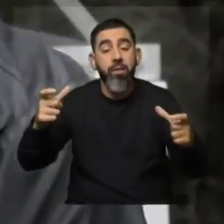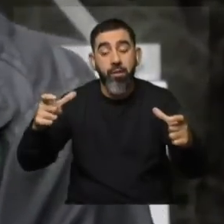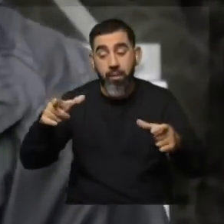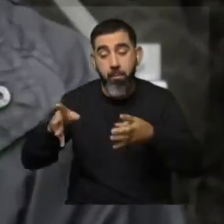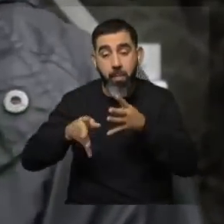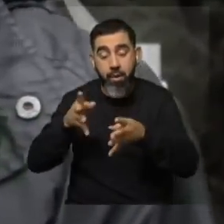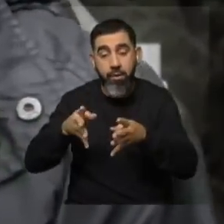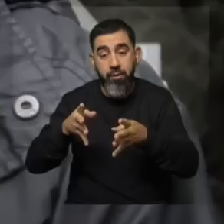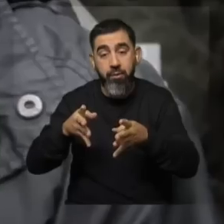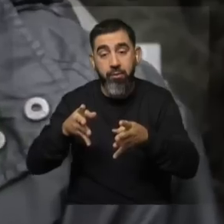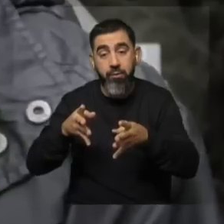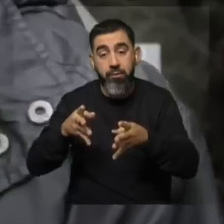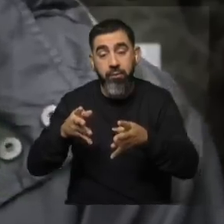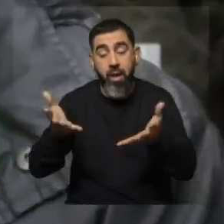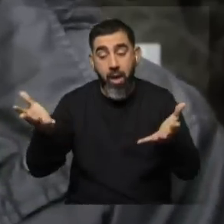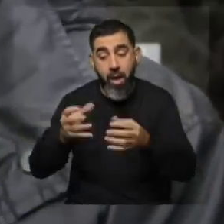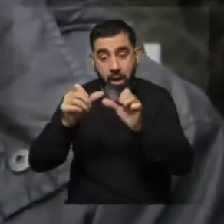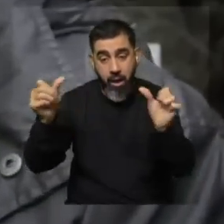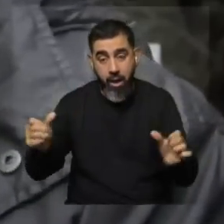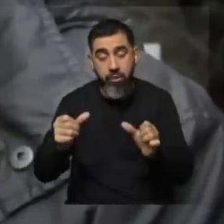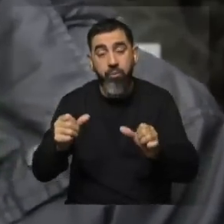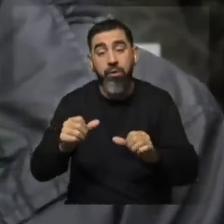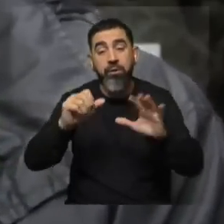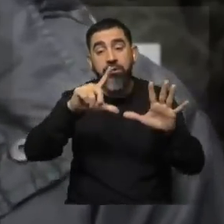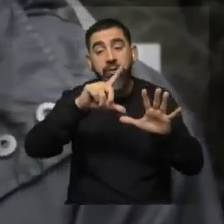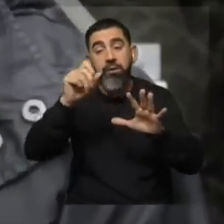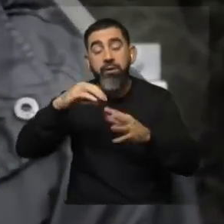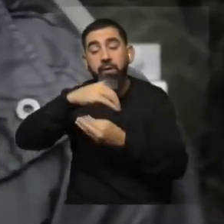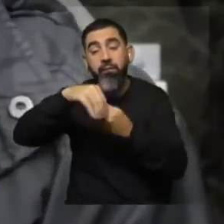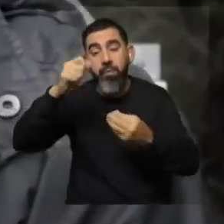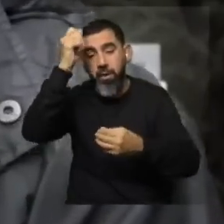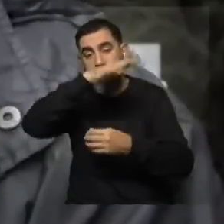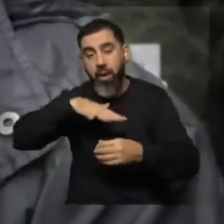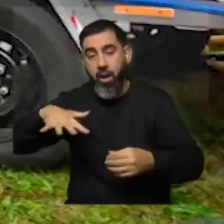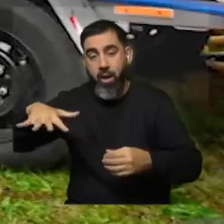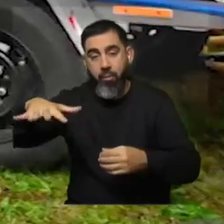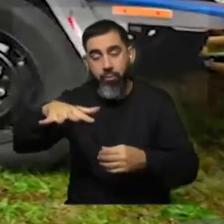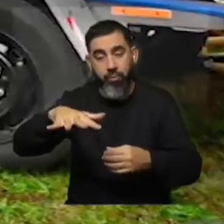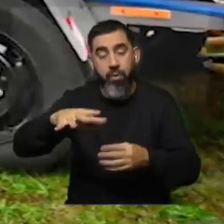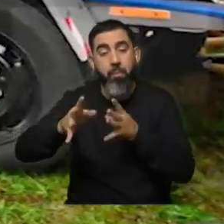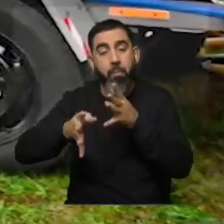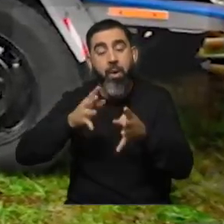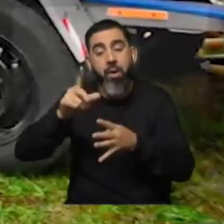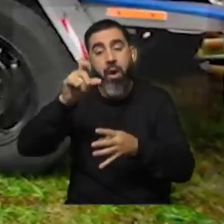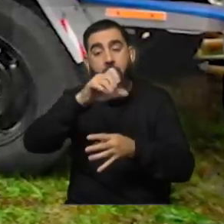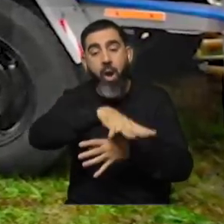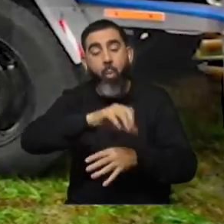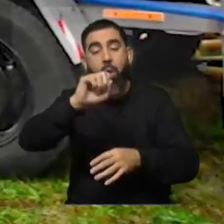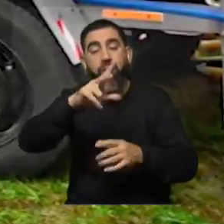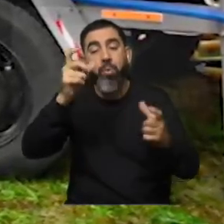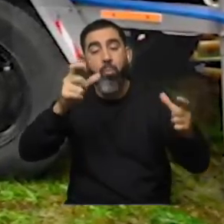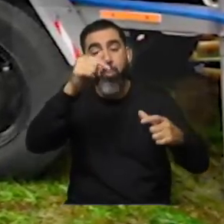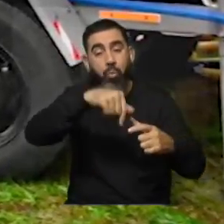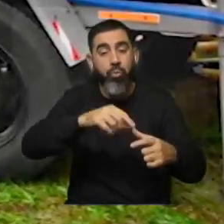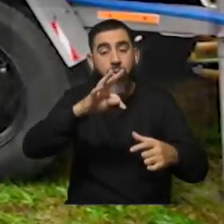para el trabajo que estamos haciendo con 700 familias del medio rural hace ya mucho tiempo y la máquina toma agua de tres pozos uno